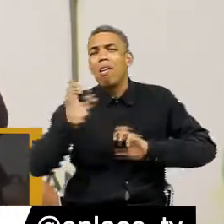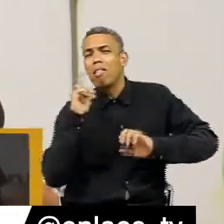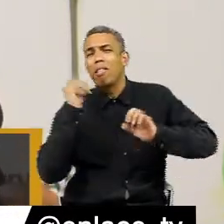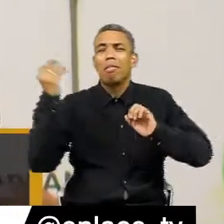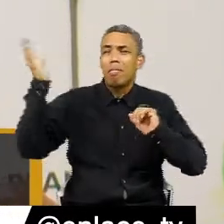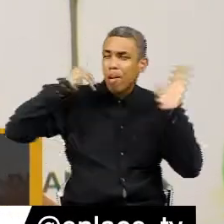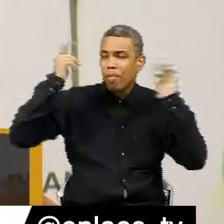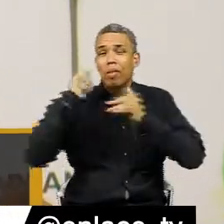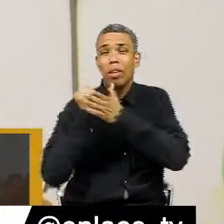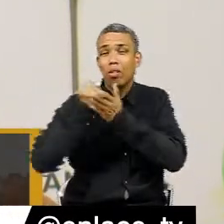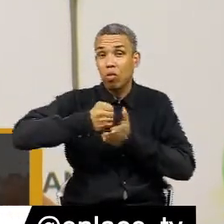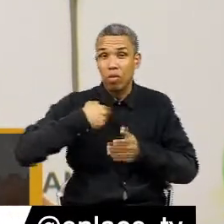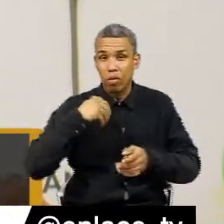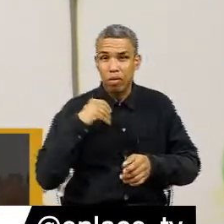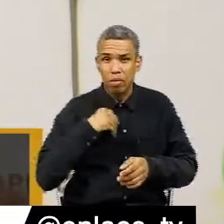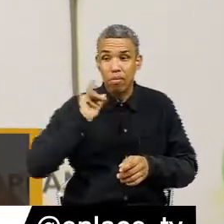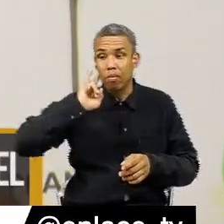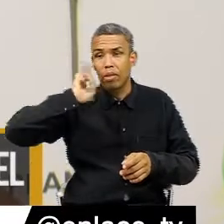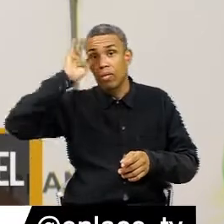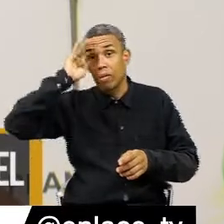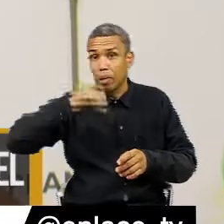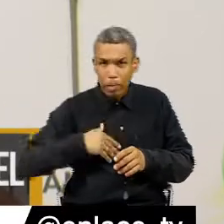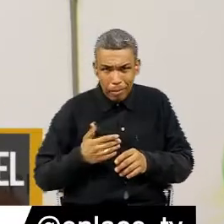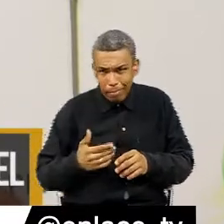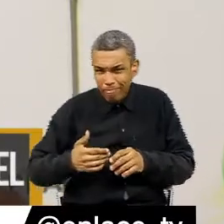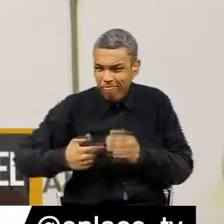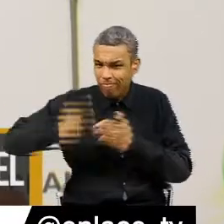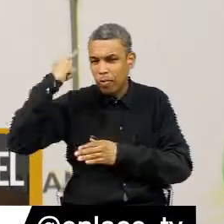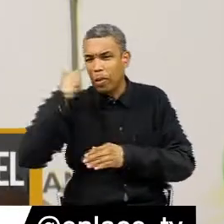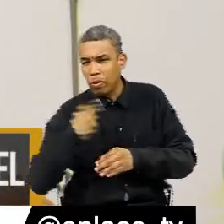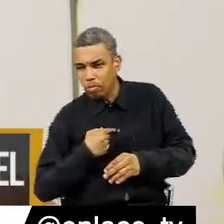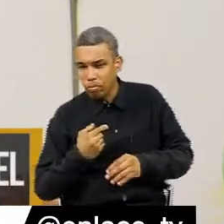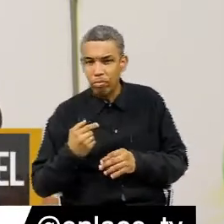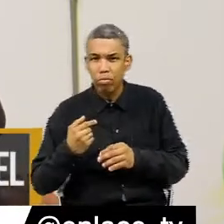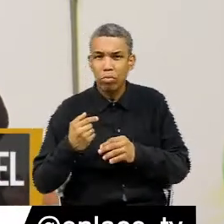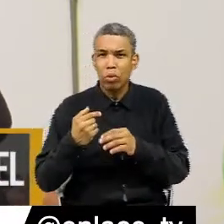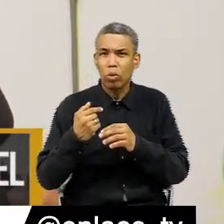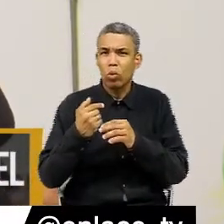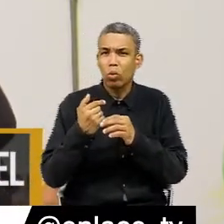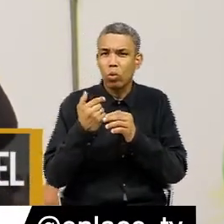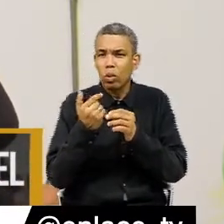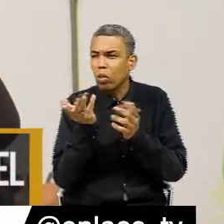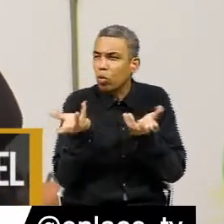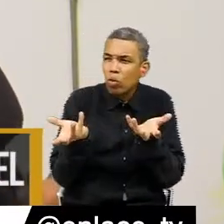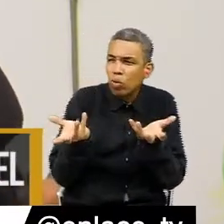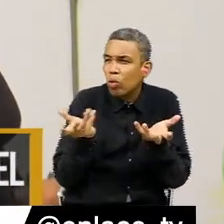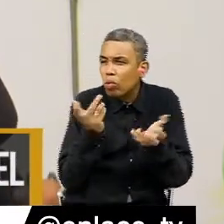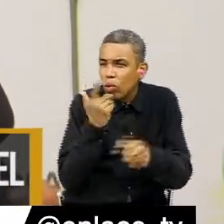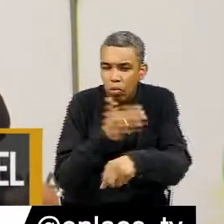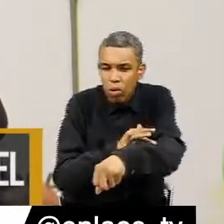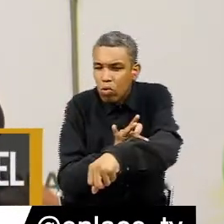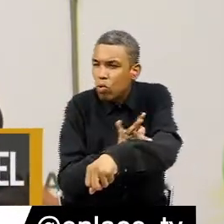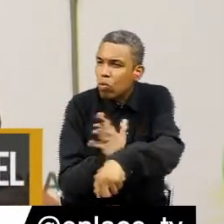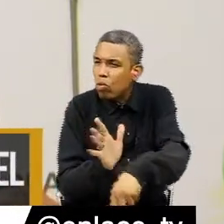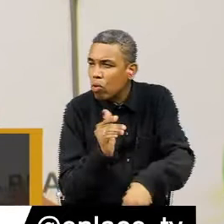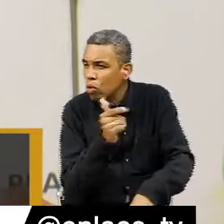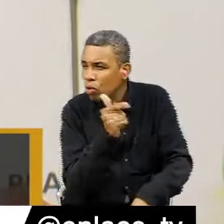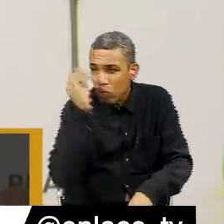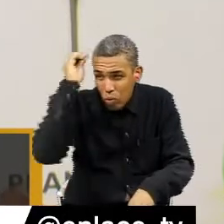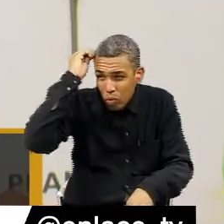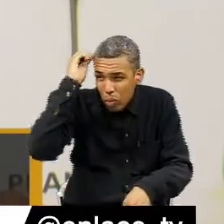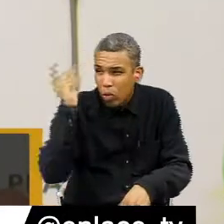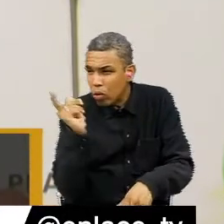fueron importantes para lograr la captura, como las vestimentas, la descripción física morfológica que dan la ciudadanía,